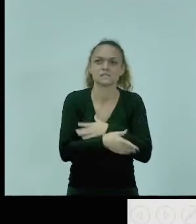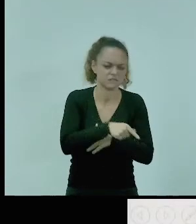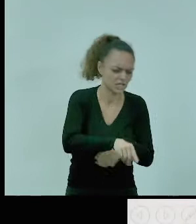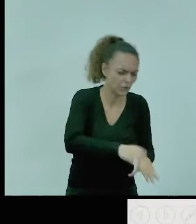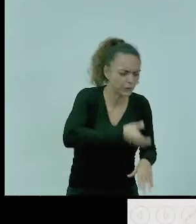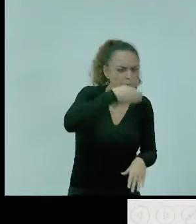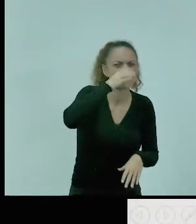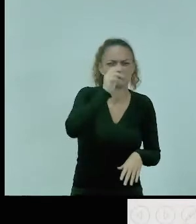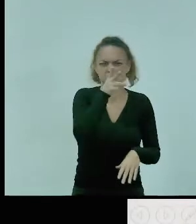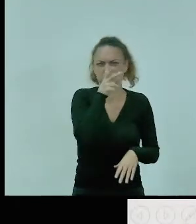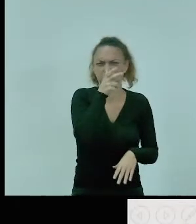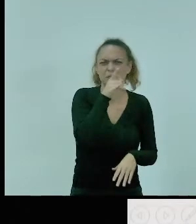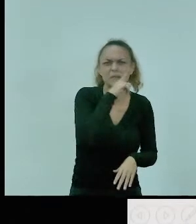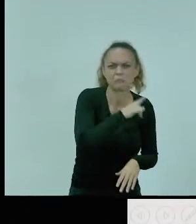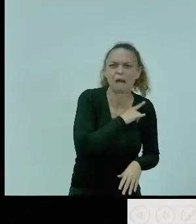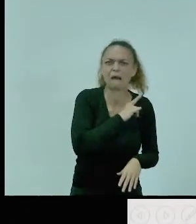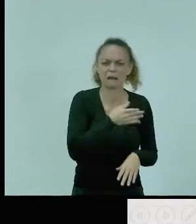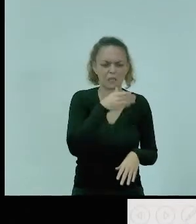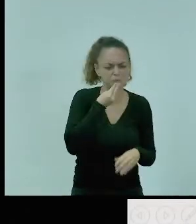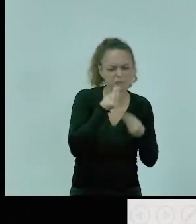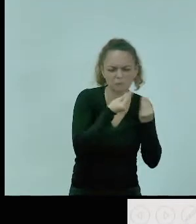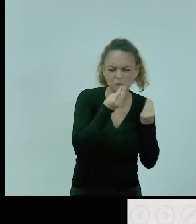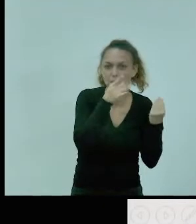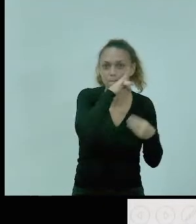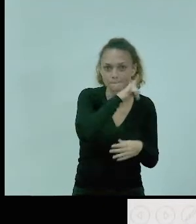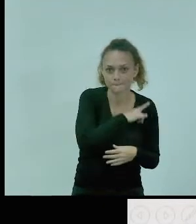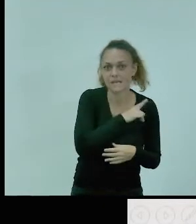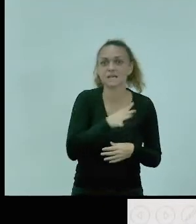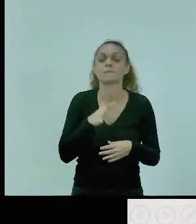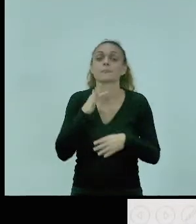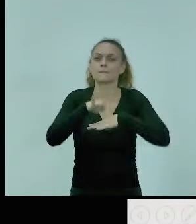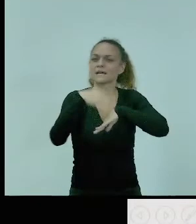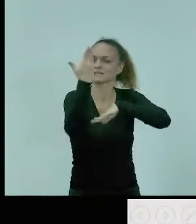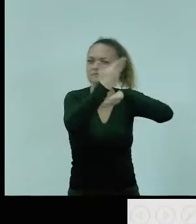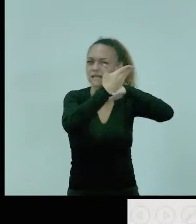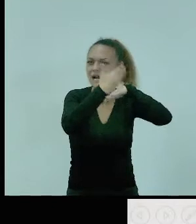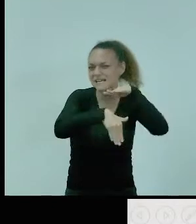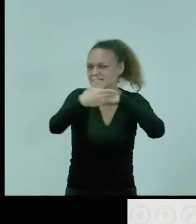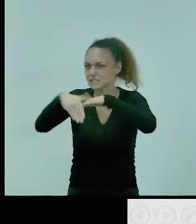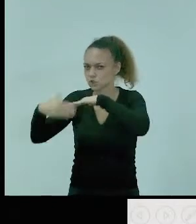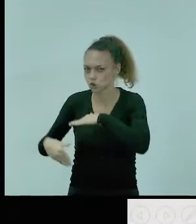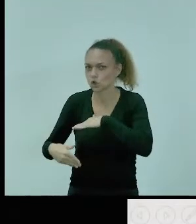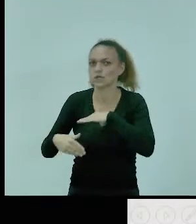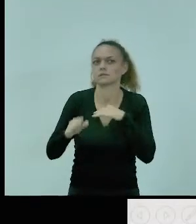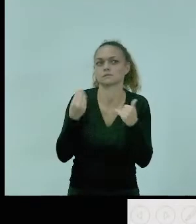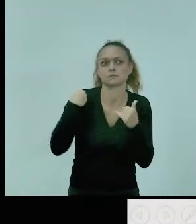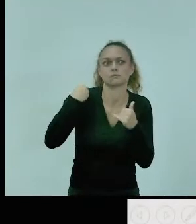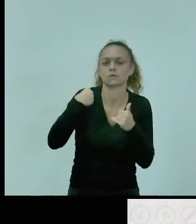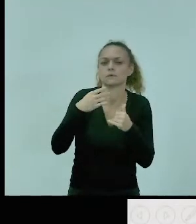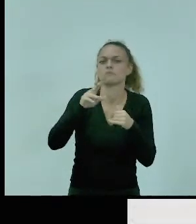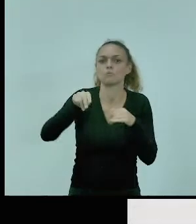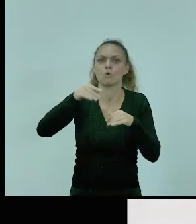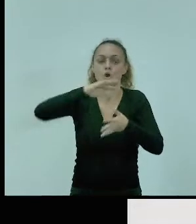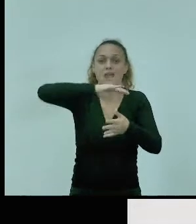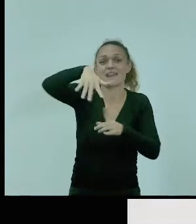mal, que olía, y también las descripciones que se hacían sobre efectos ambientales, grandes nubes de polvo, los